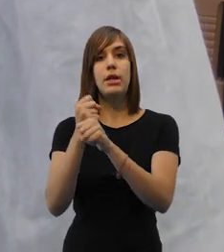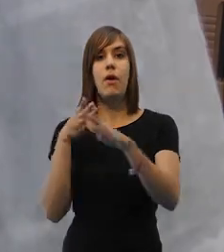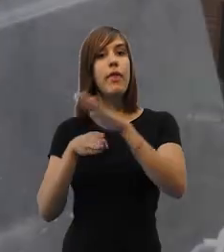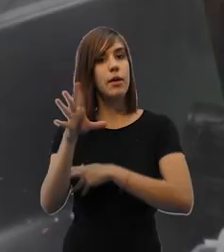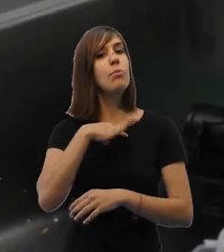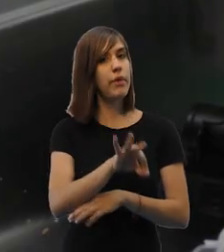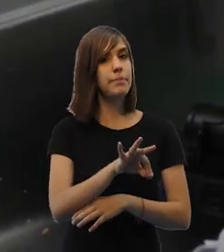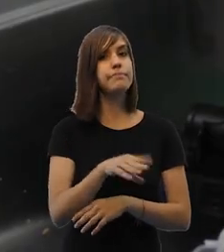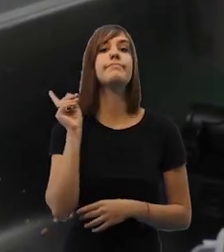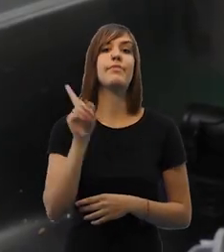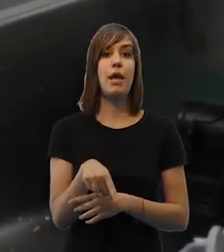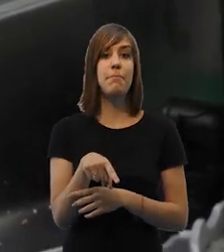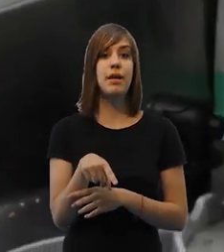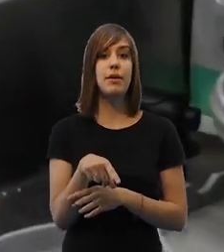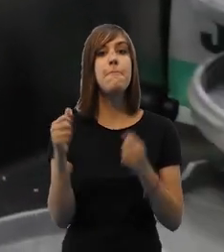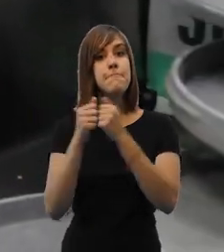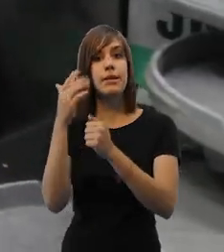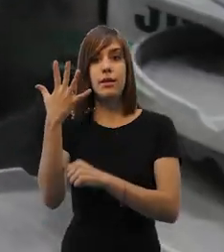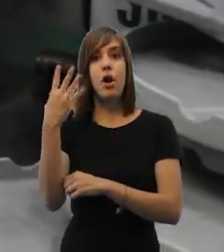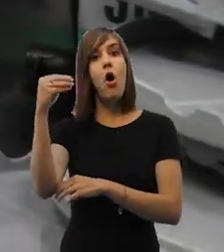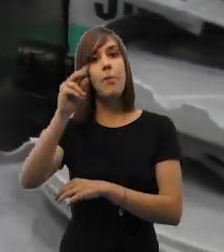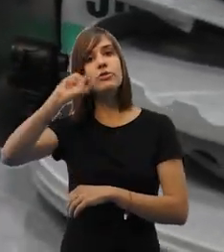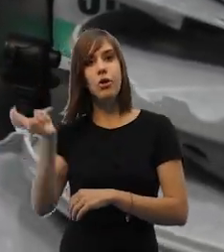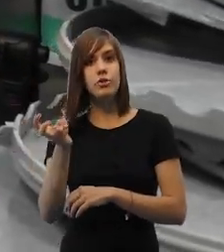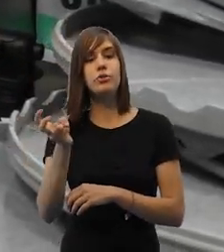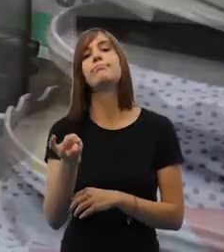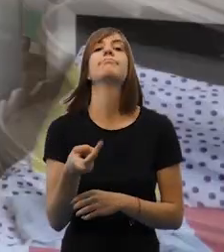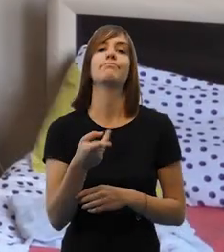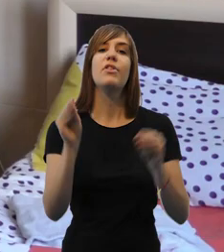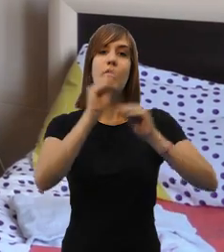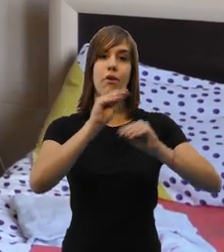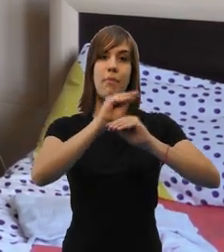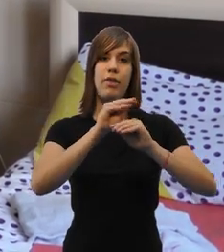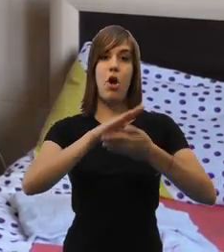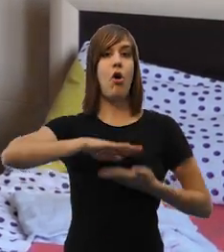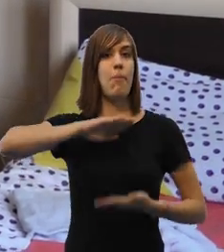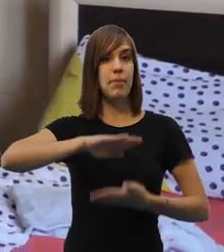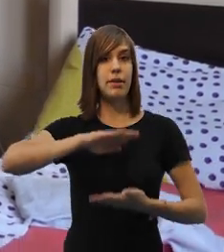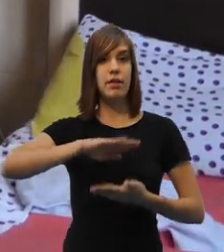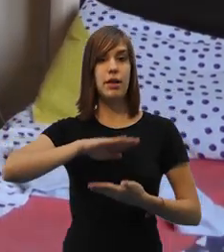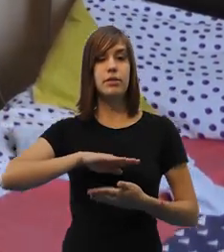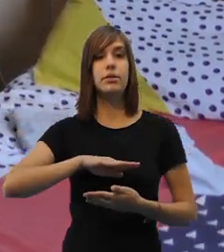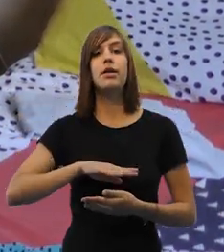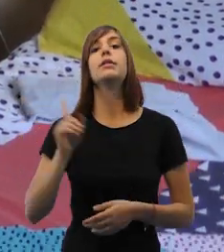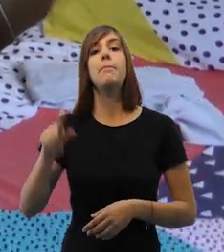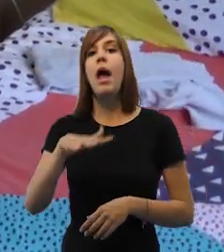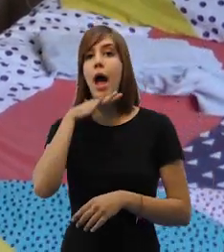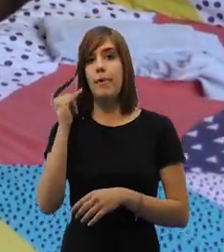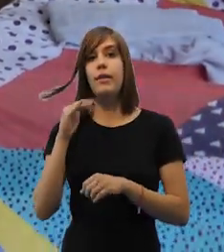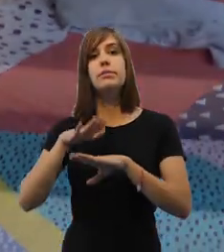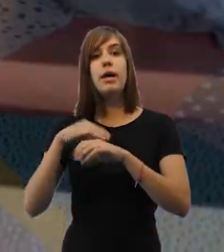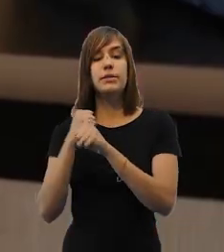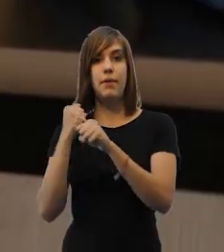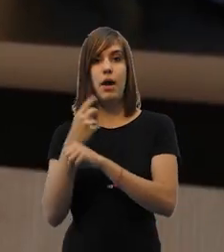empleo. Y también otros 25 jóvenes van a ver mejoradas su formación en competencias y habilidades para el